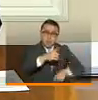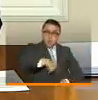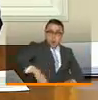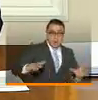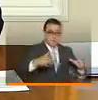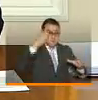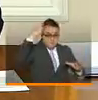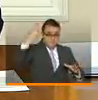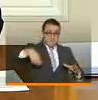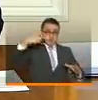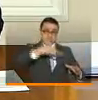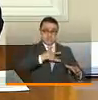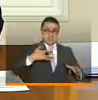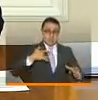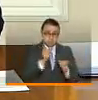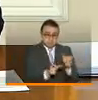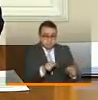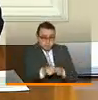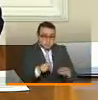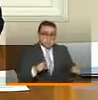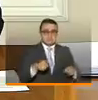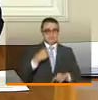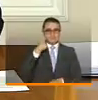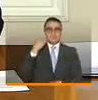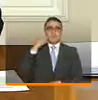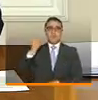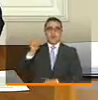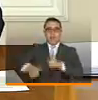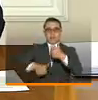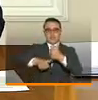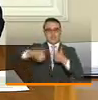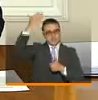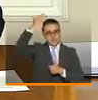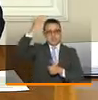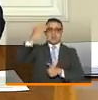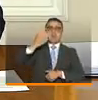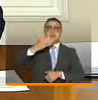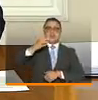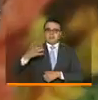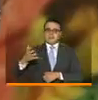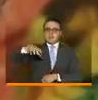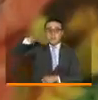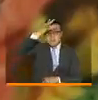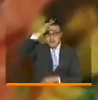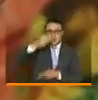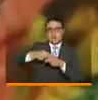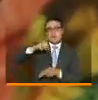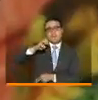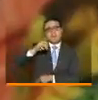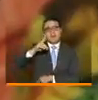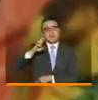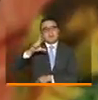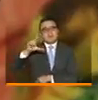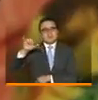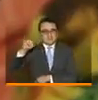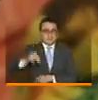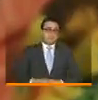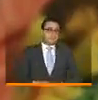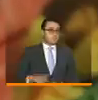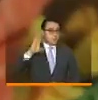el testimonio de Jessica Muñoz, auxiliar de enfermería de la Clínica Medellín. Hola, mi nombre es Jessica Muñoz,